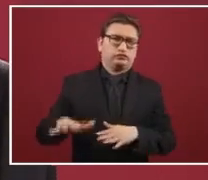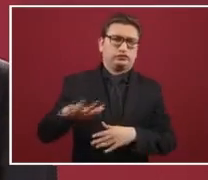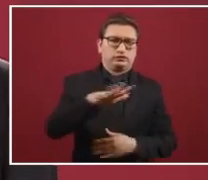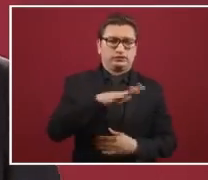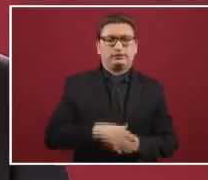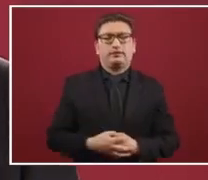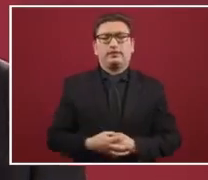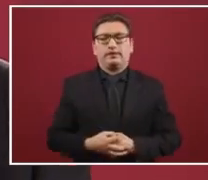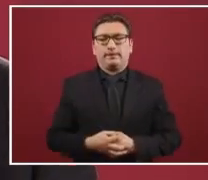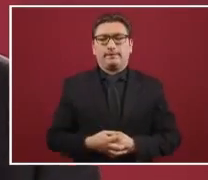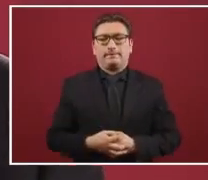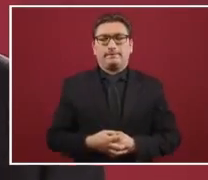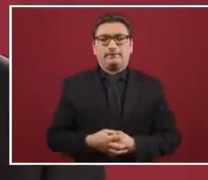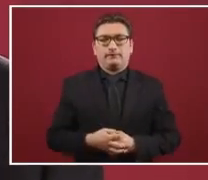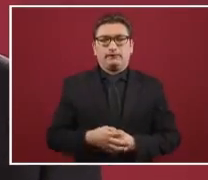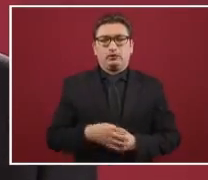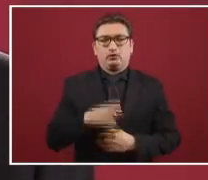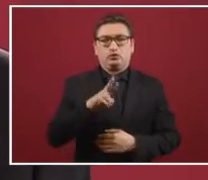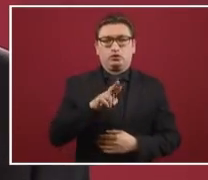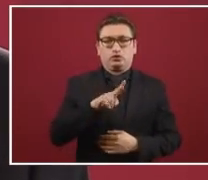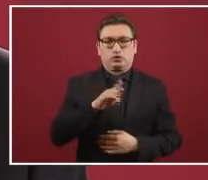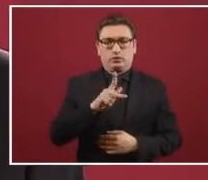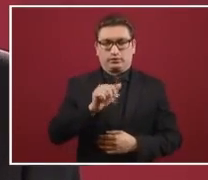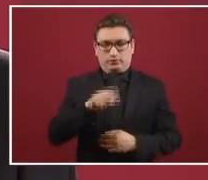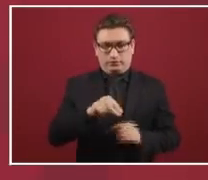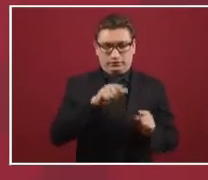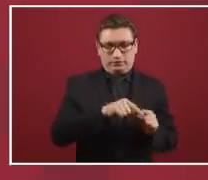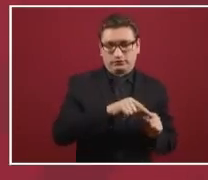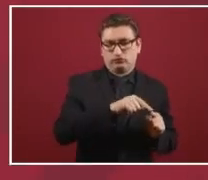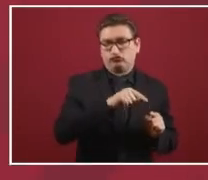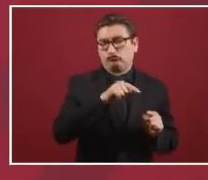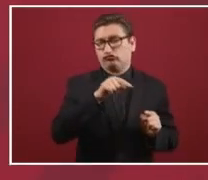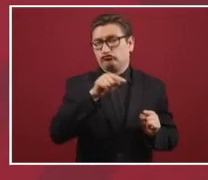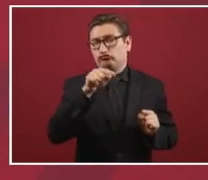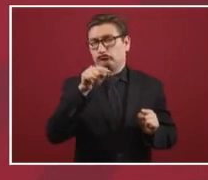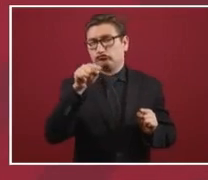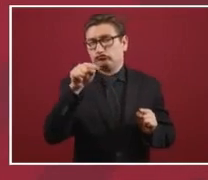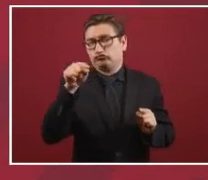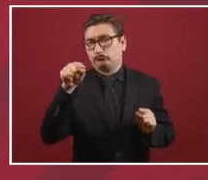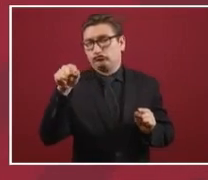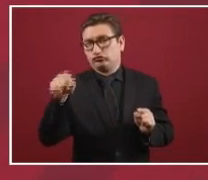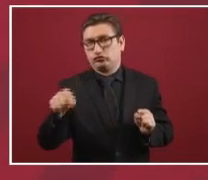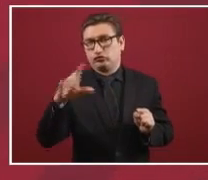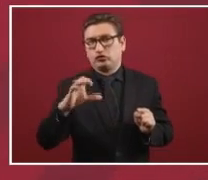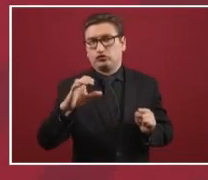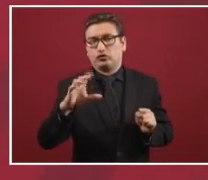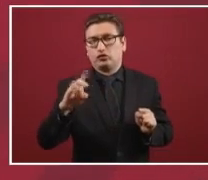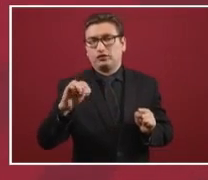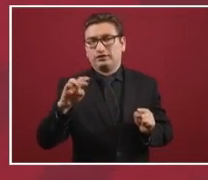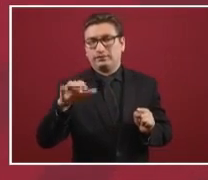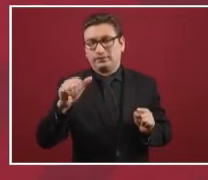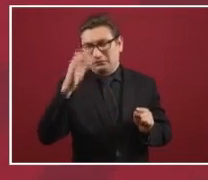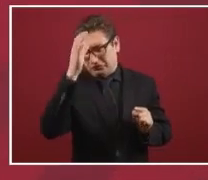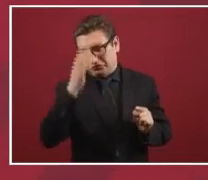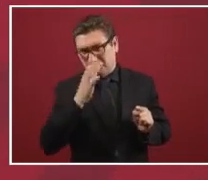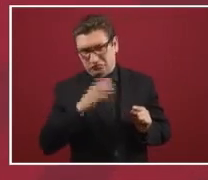desde Uruapan hasta Colima,